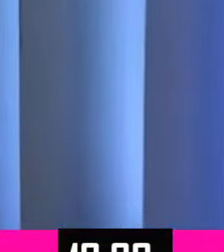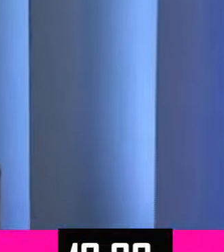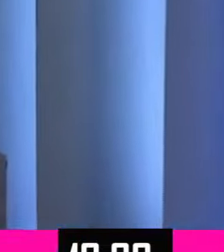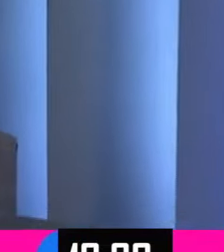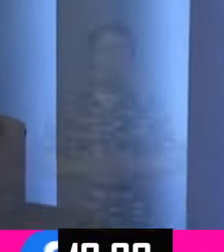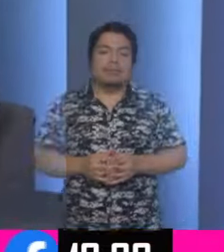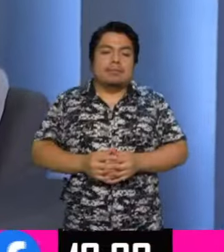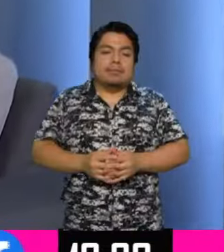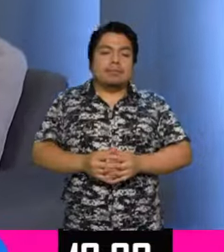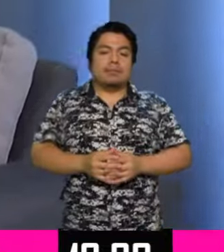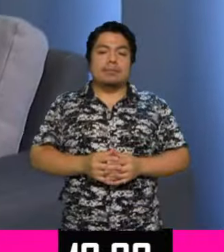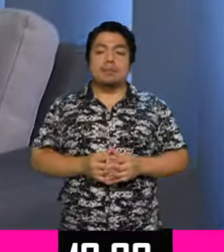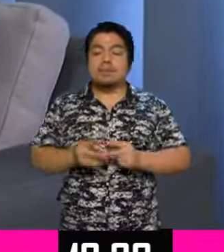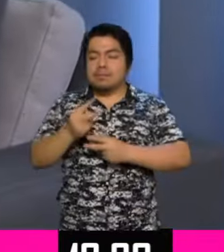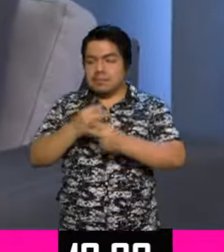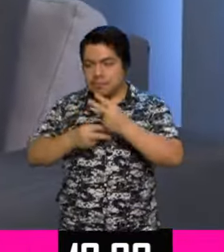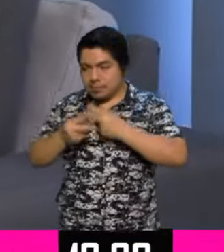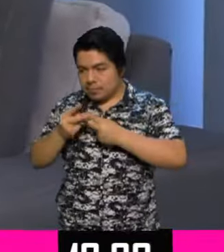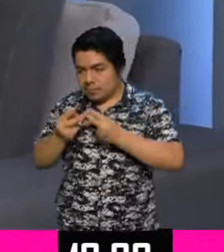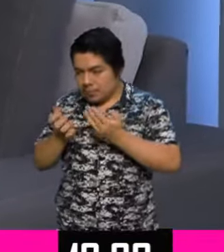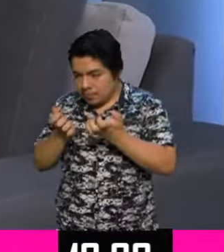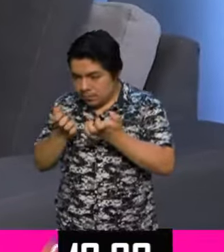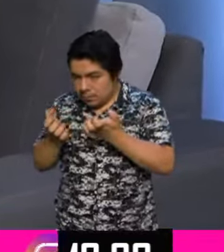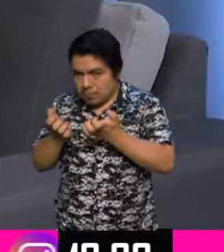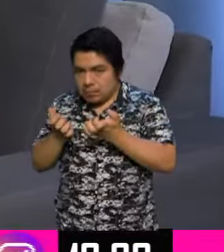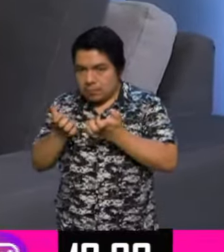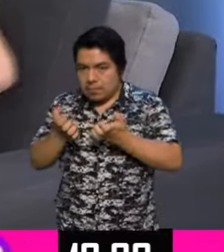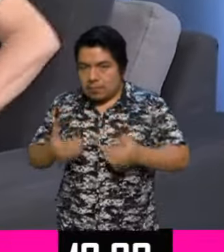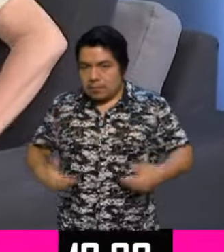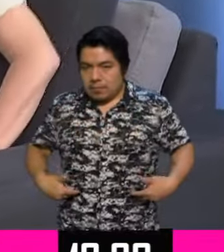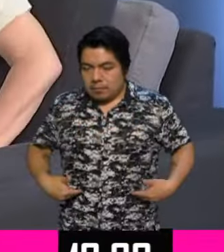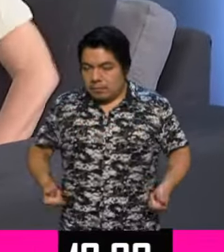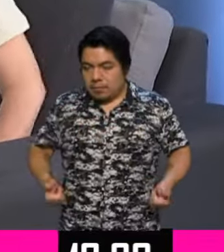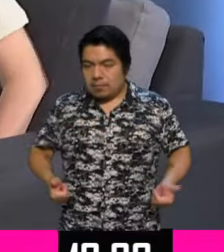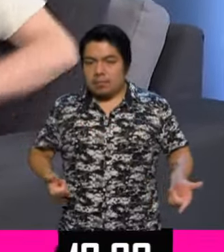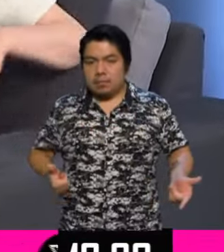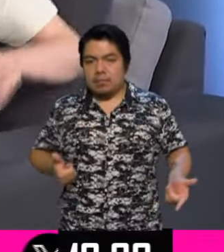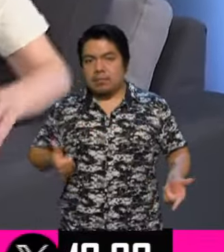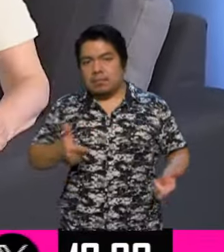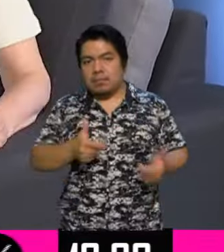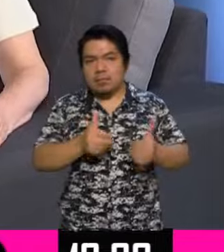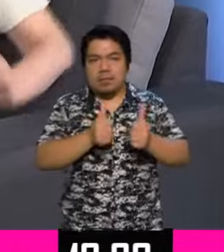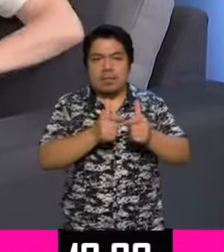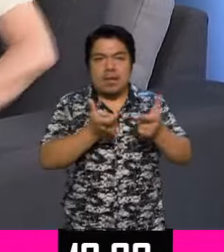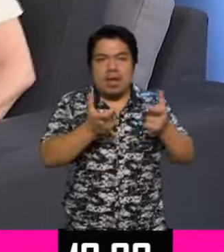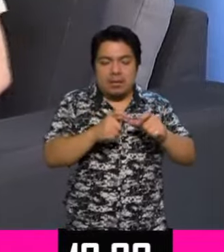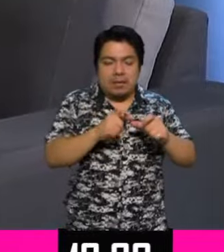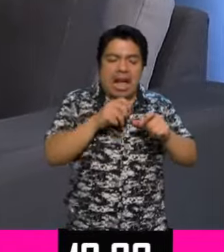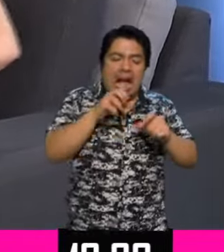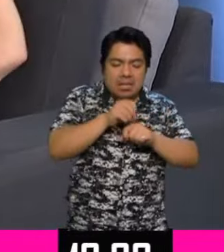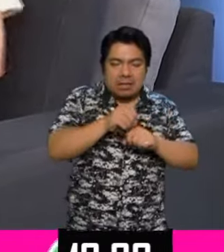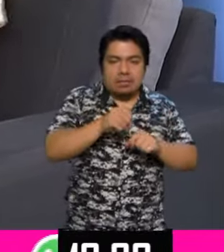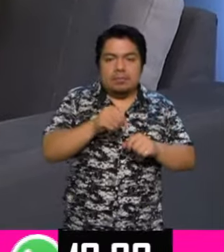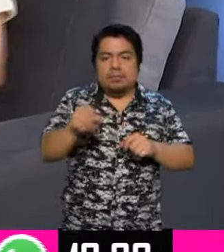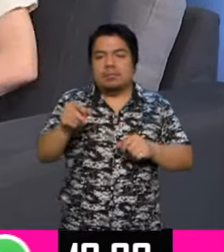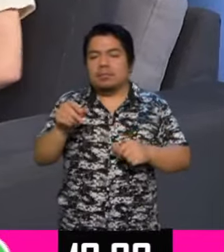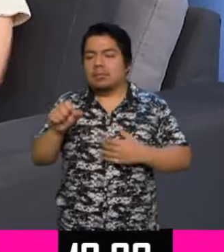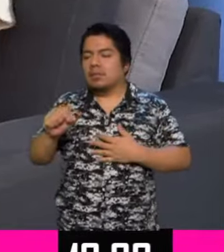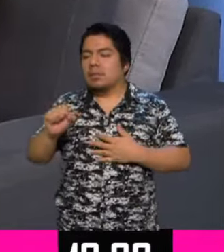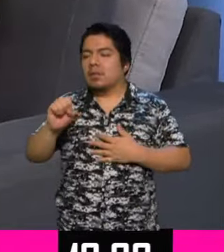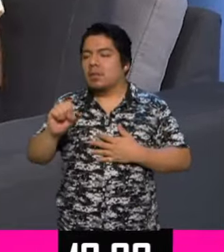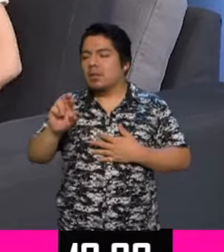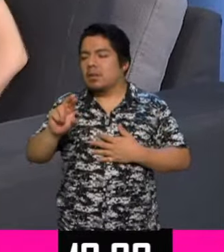Nada, le sirvió todo el ejercicio que acabamos de hacer, oiga. Me dio hambre. Tuve que dar una mordida a la torta. A ver, hábleme usted. Yo le digo Sor Juana Inés de la Cruz.